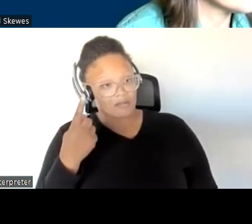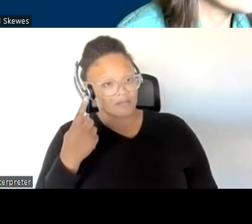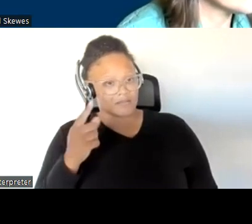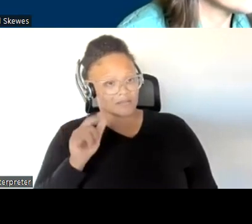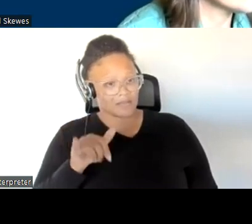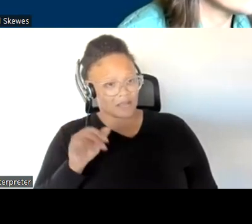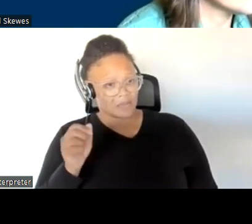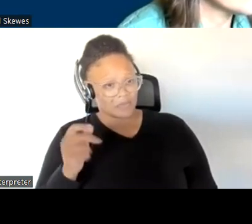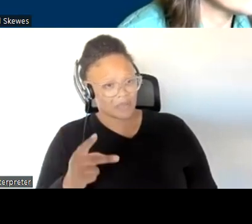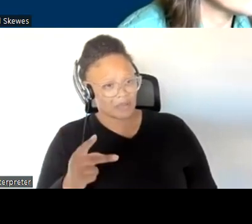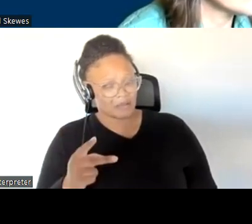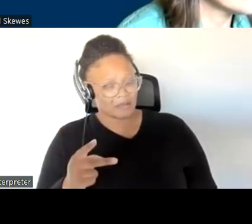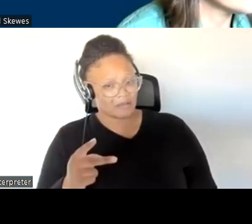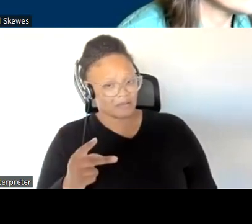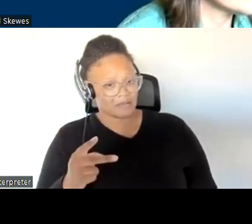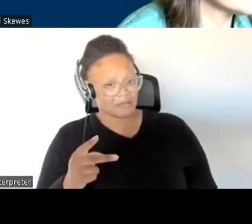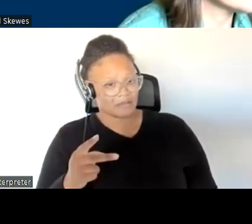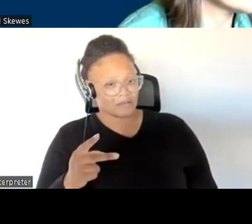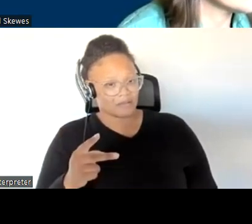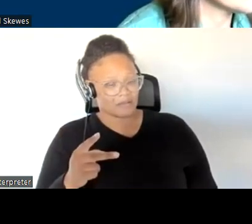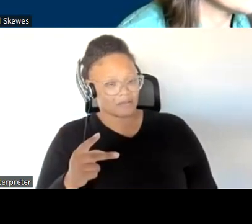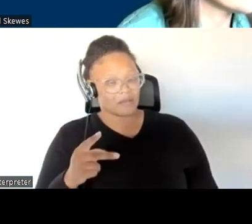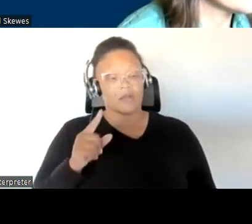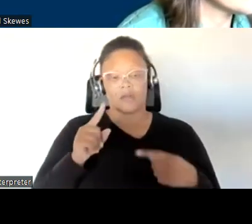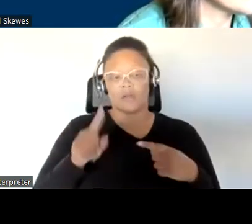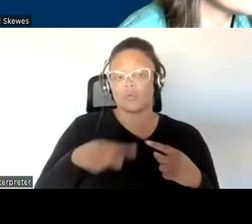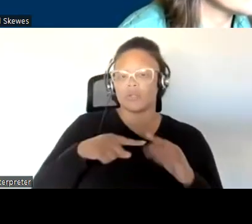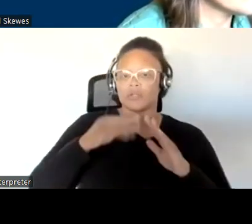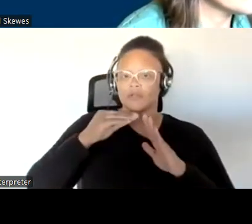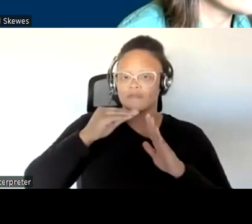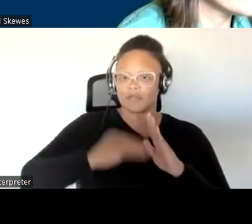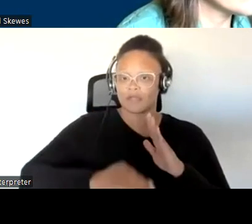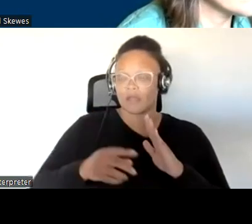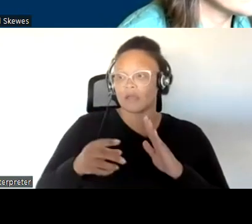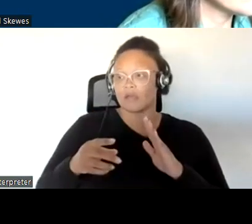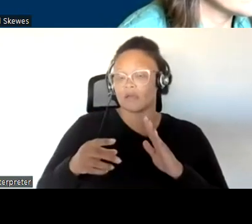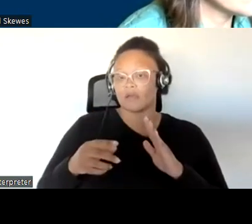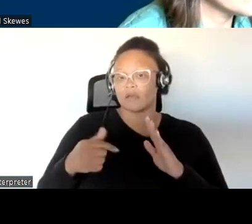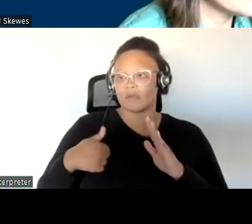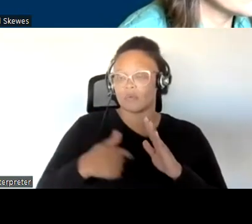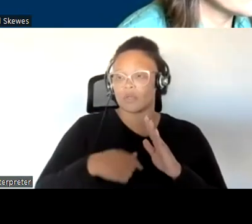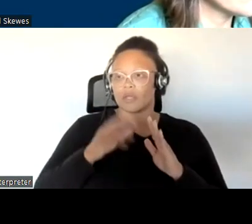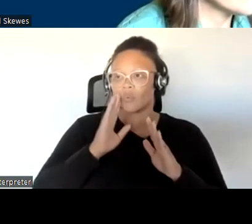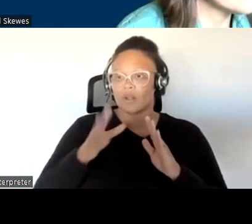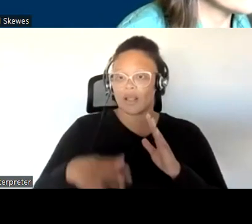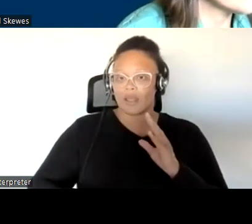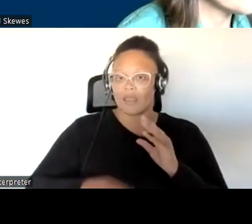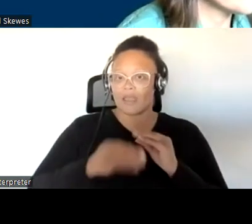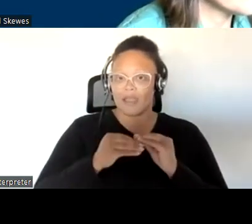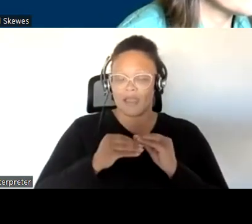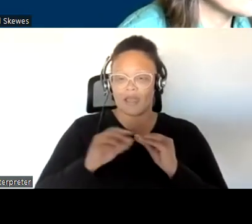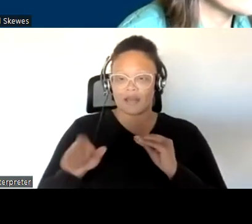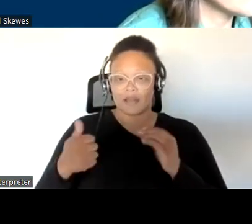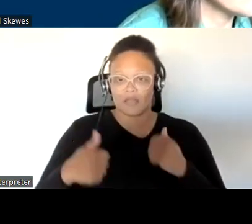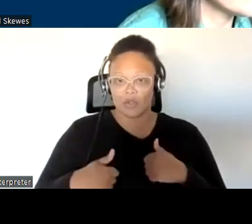al llenarlo, Ujú. vamos a poner otra dirección aquí en el chat donde pueden mandar sus preguntas y Ajá. ahí le pueden